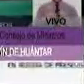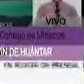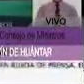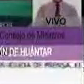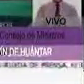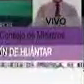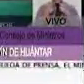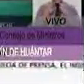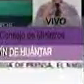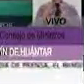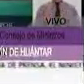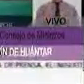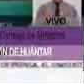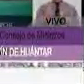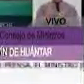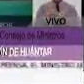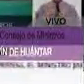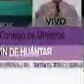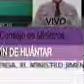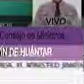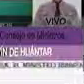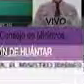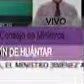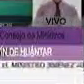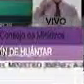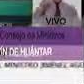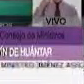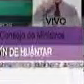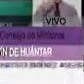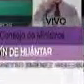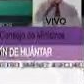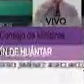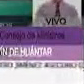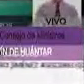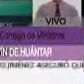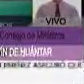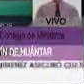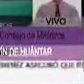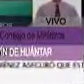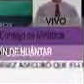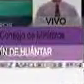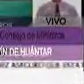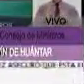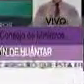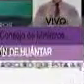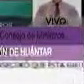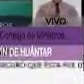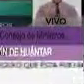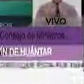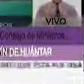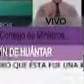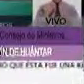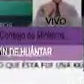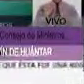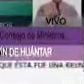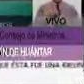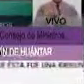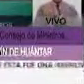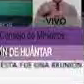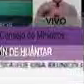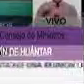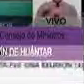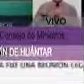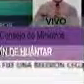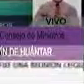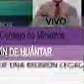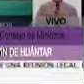debería ser acompañado por todos los actores políticos del país. Y en ese escenario, participantes de